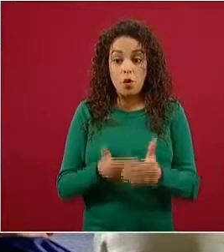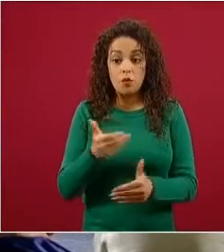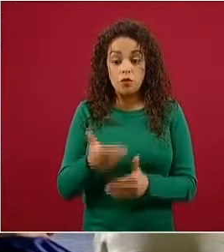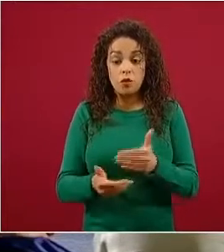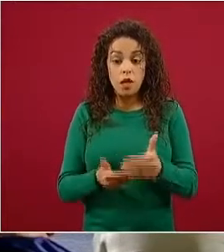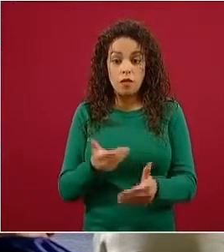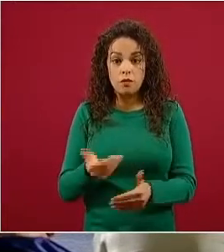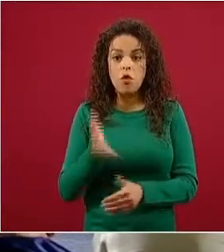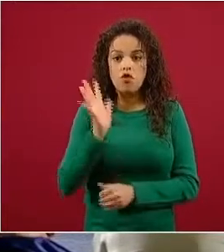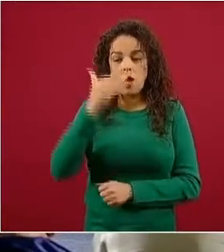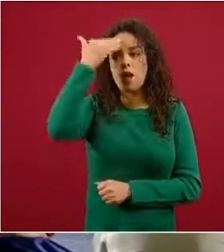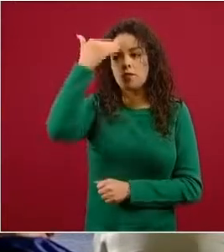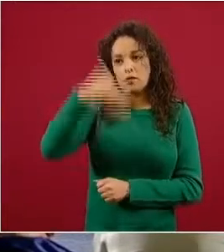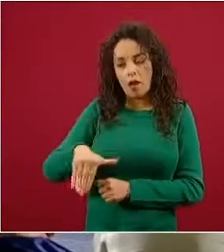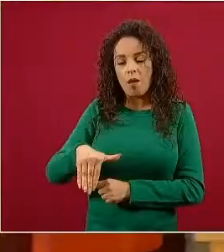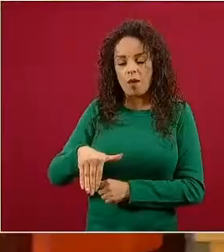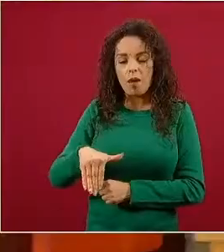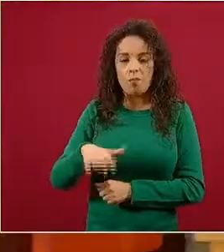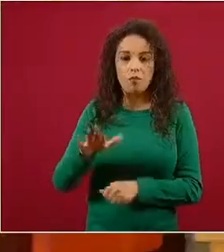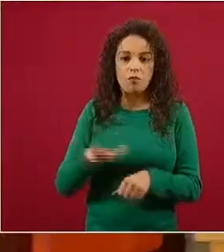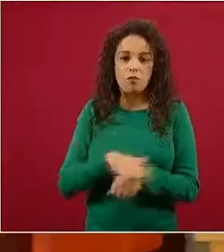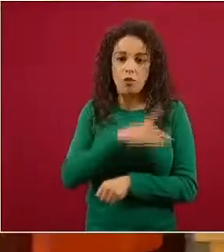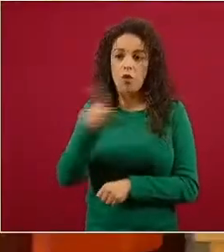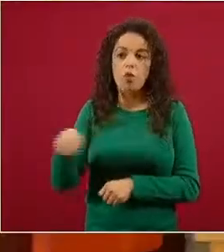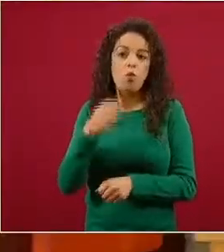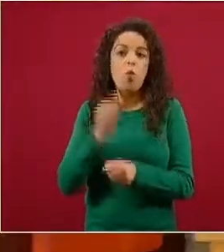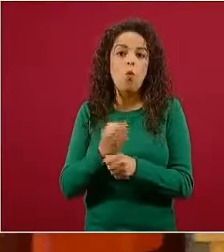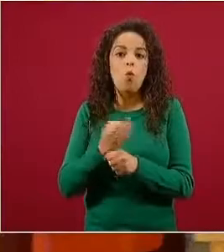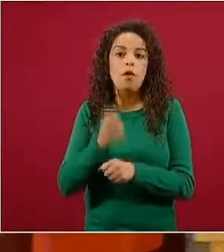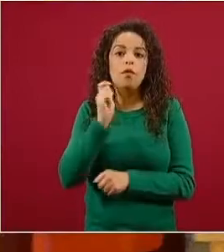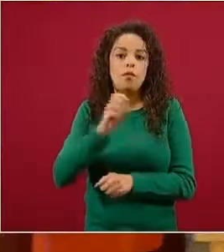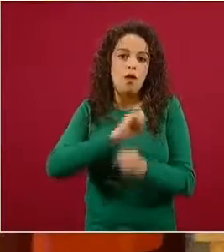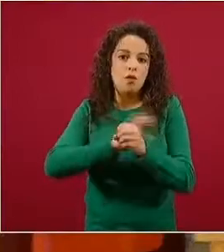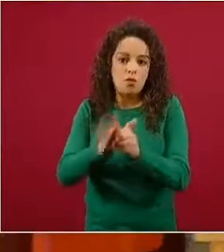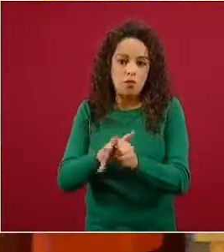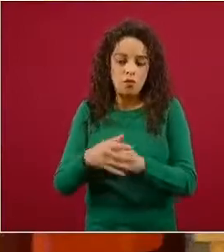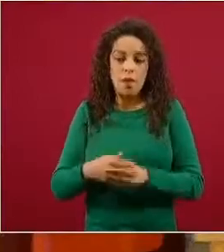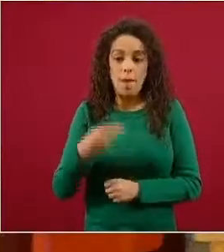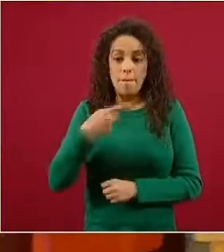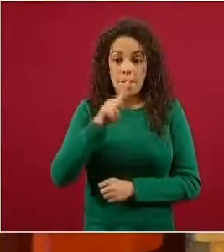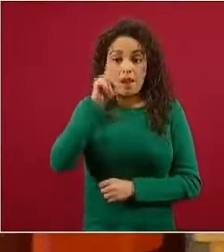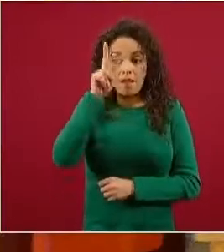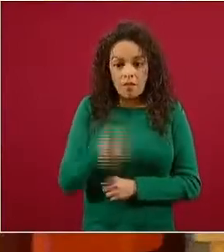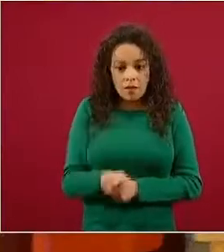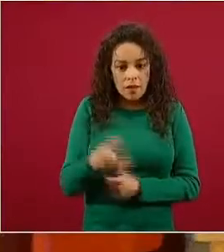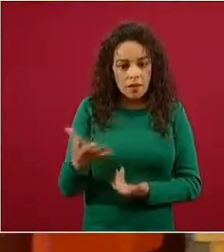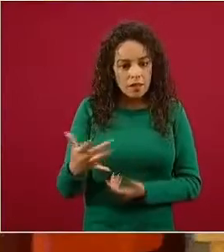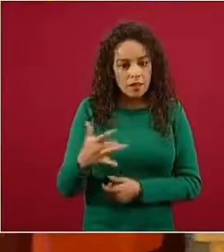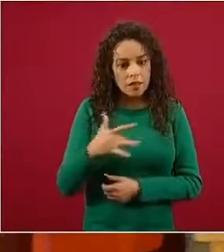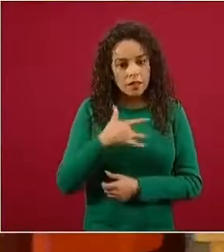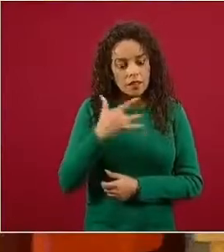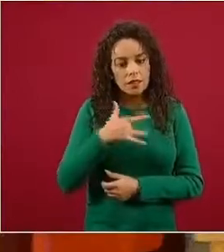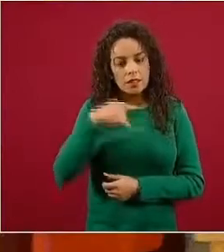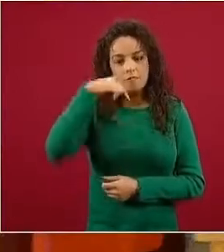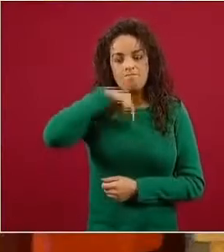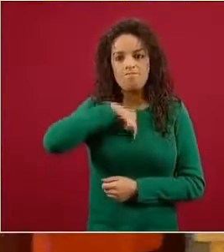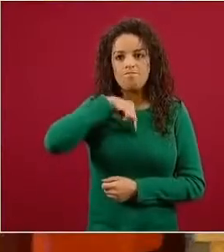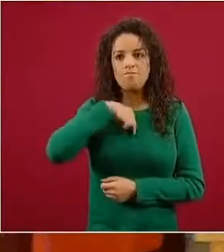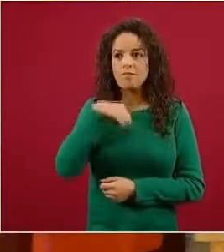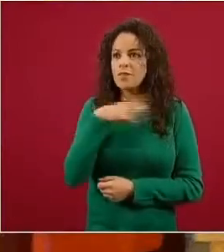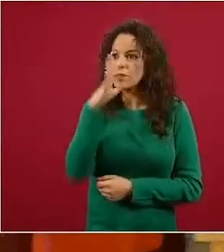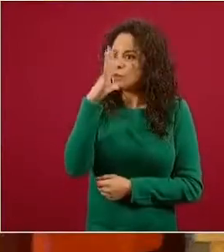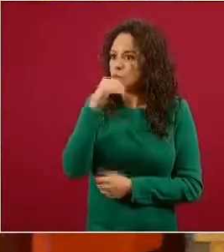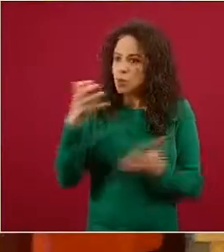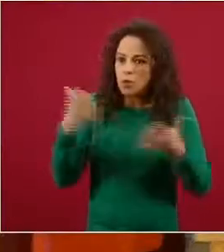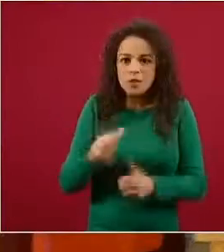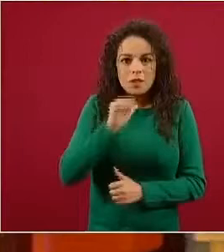duelo es un proceso en el que toda persona pasa tras una pérdida. Pérdida, como decía yo, no nada más